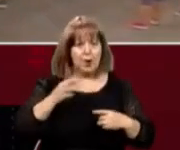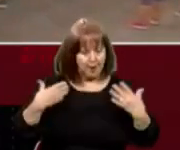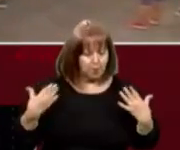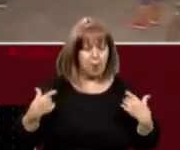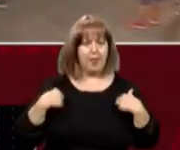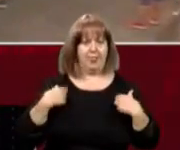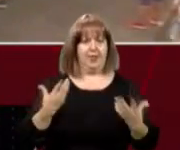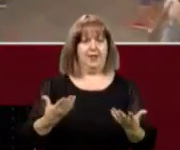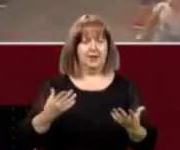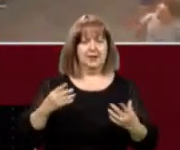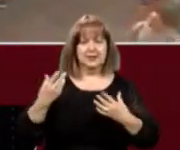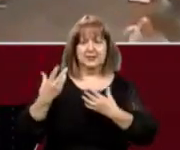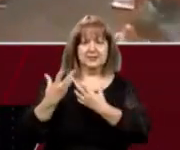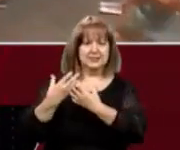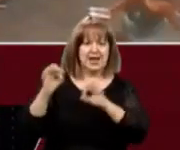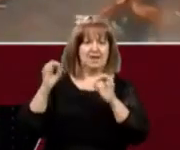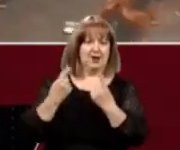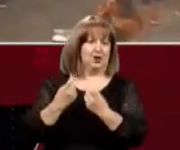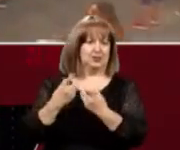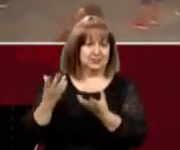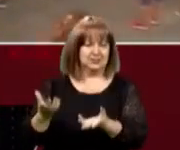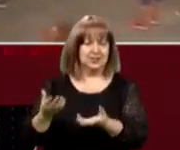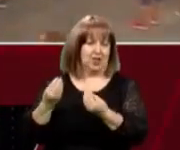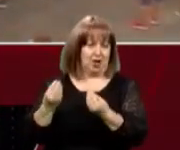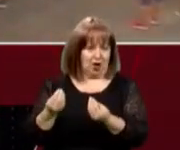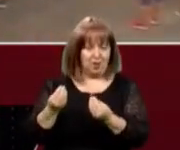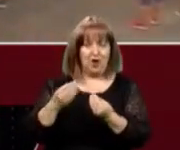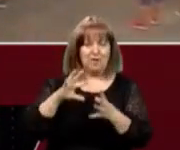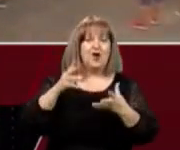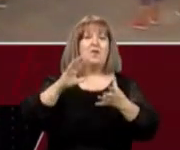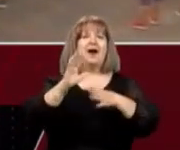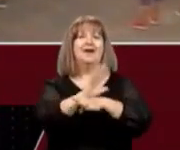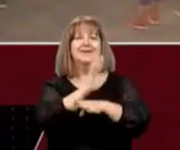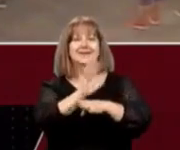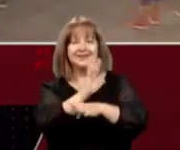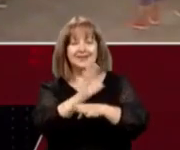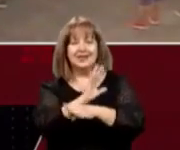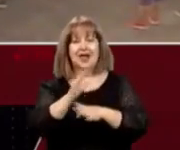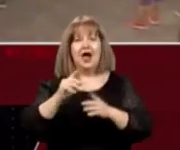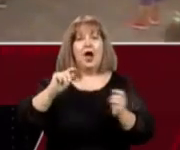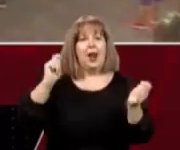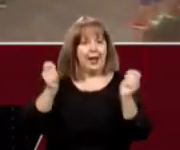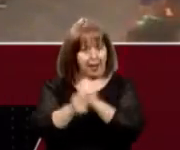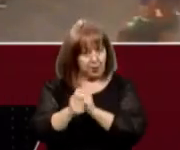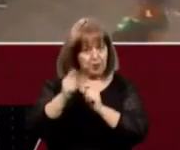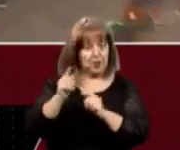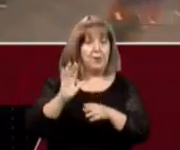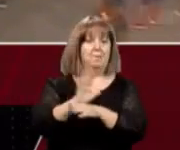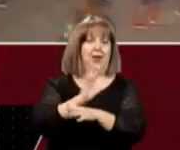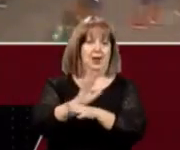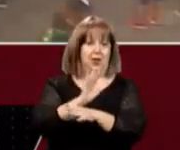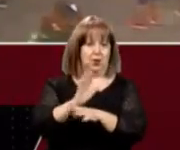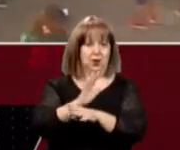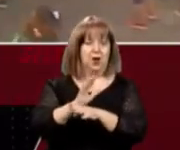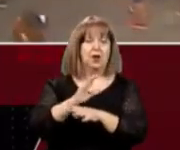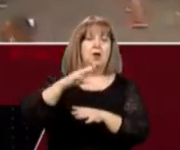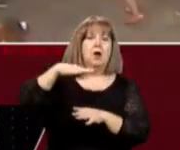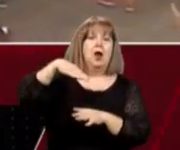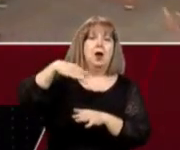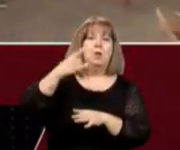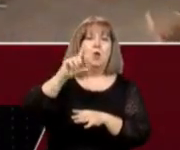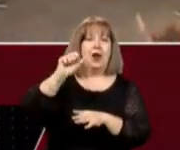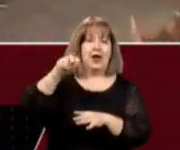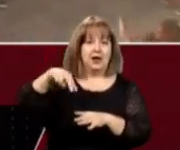es fundamental para que él no siga estos preceptos machistas, patriarcales, con quizás nos criaron a nosotros. Tal cual. Tal